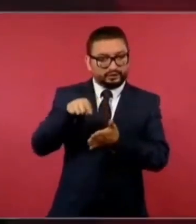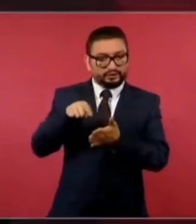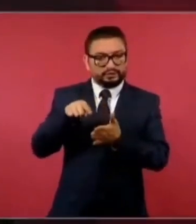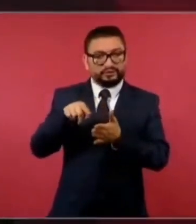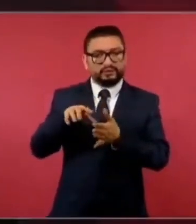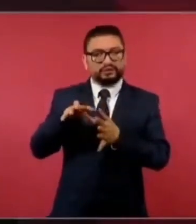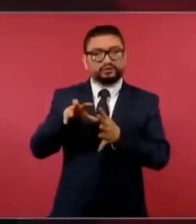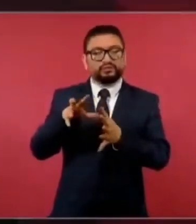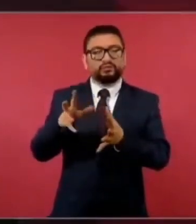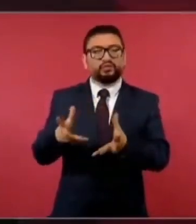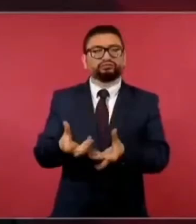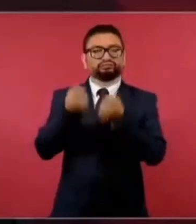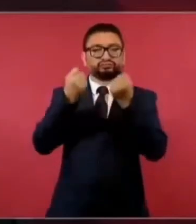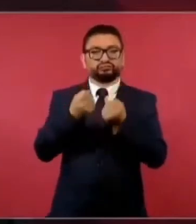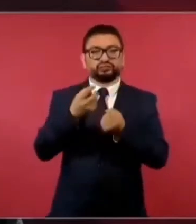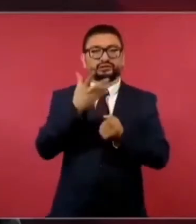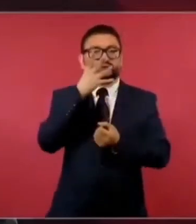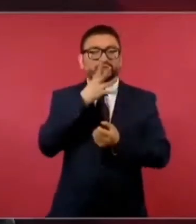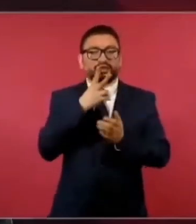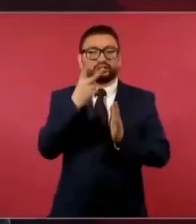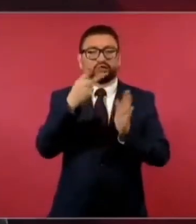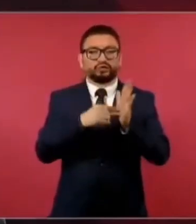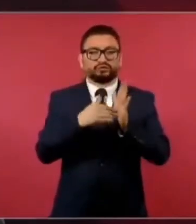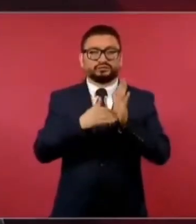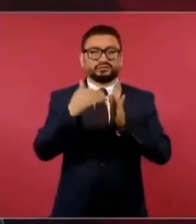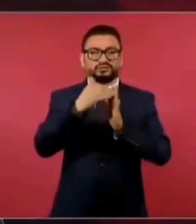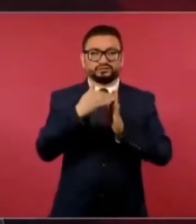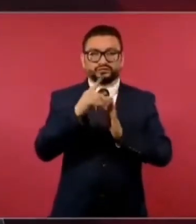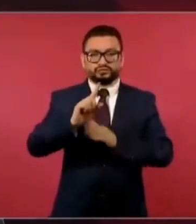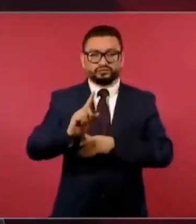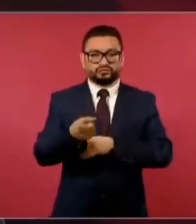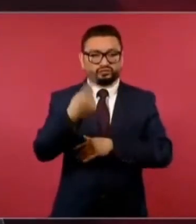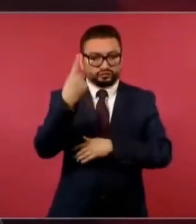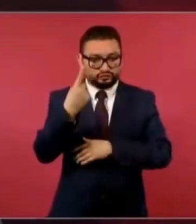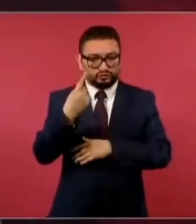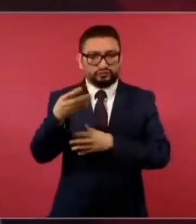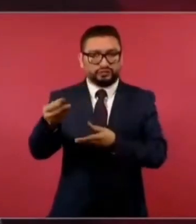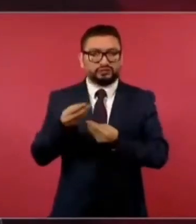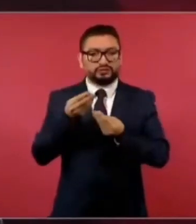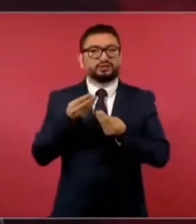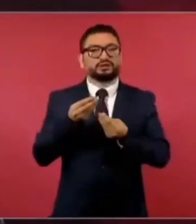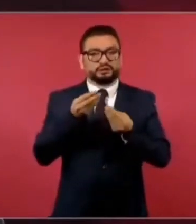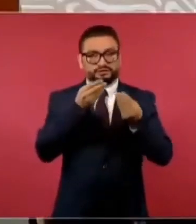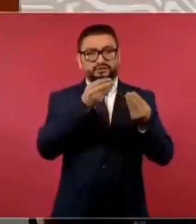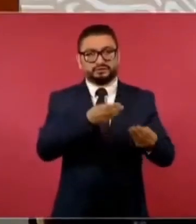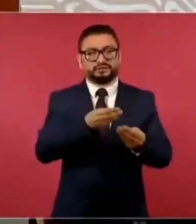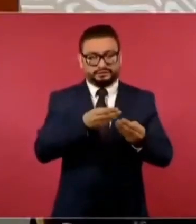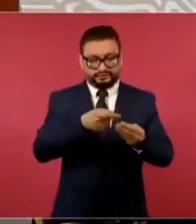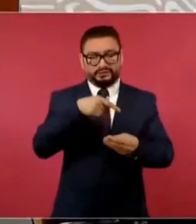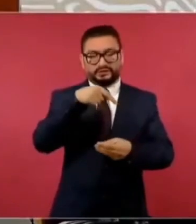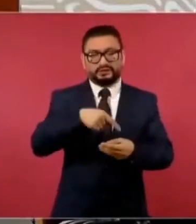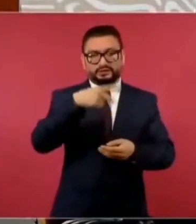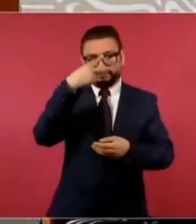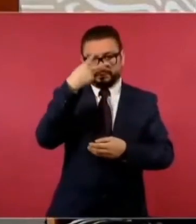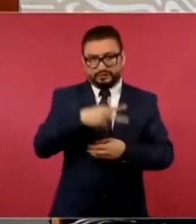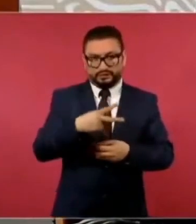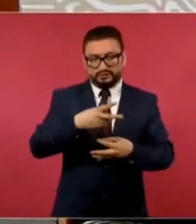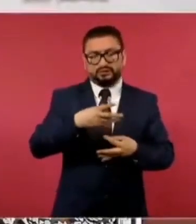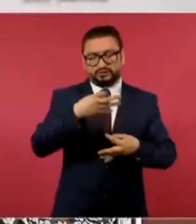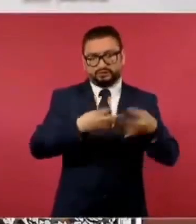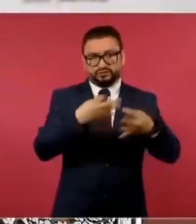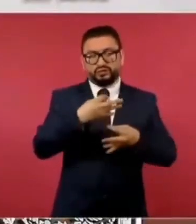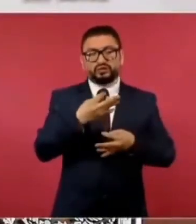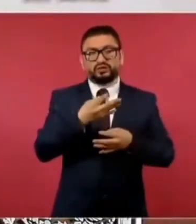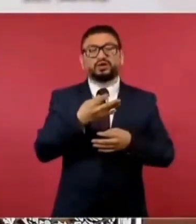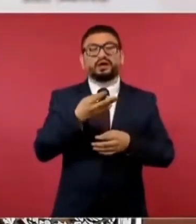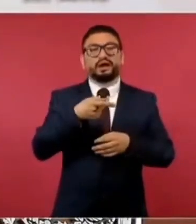$2 millones que fueron entregados a la tesorería de la Federación y un bien